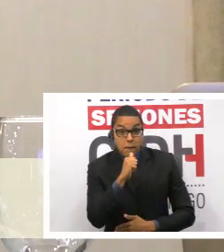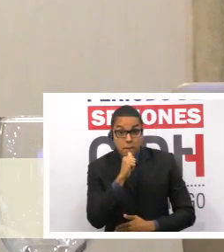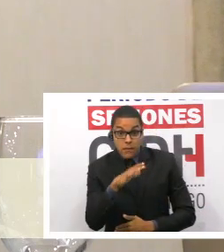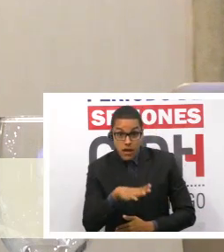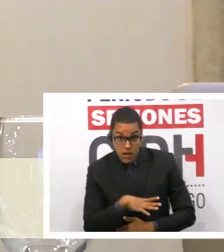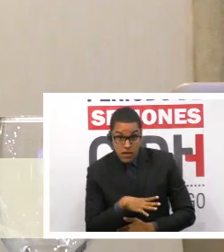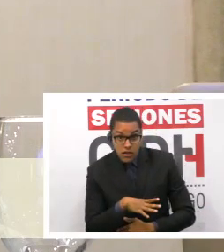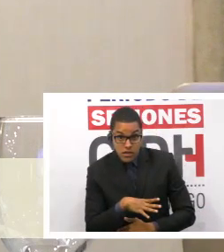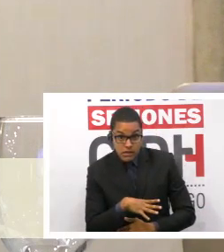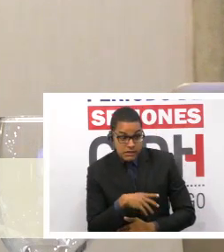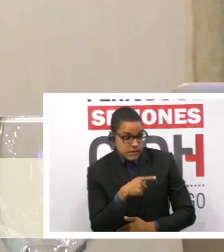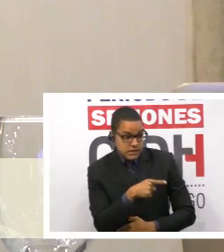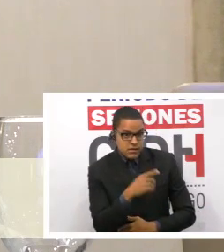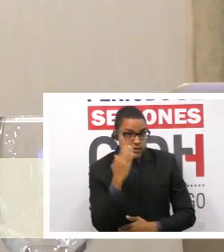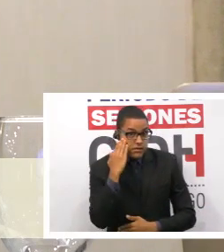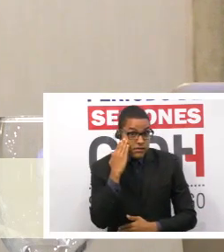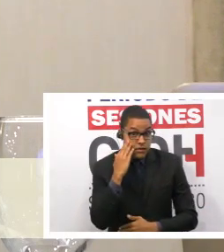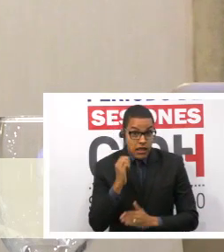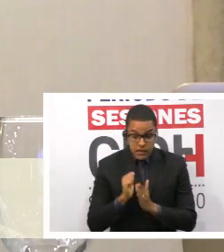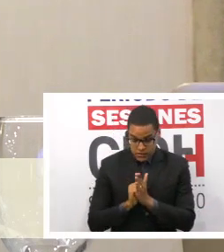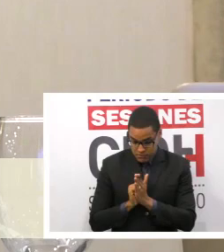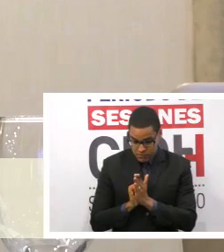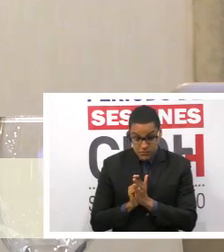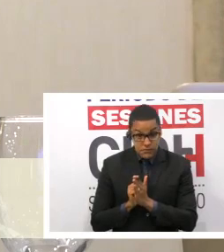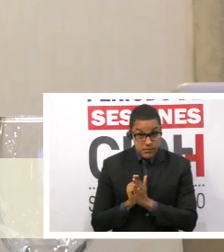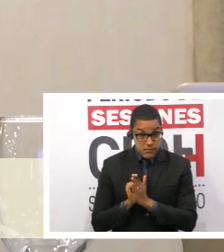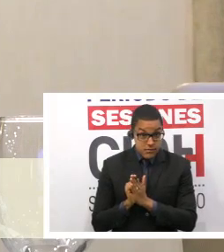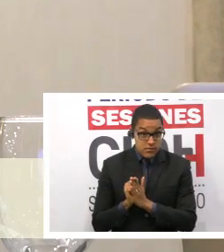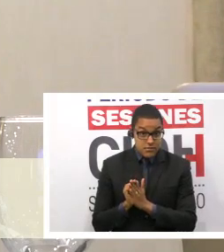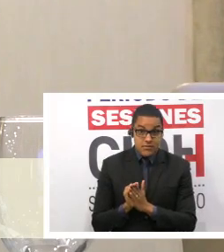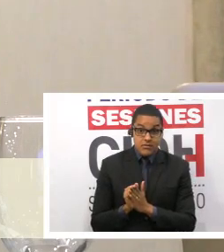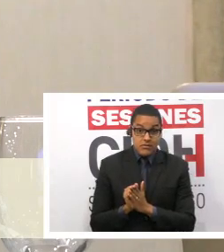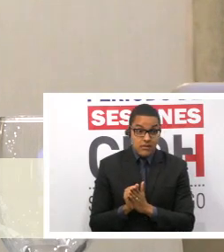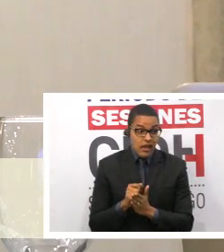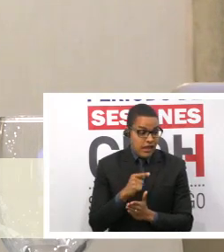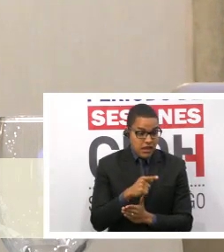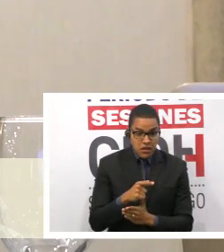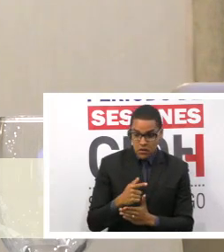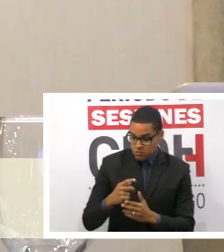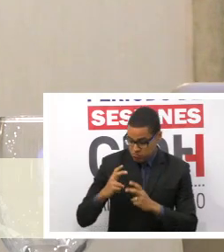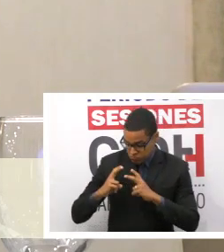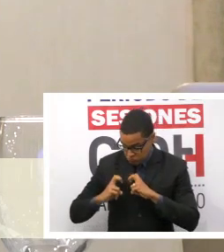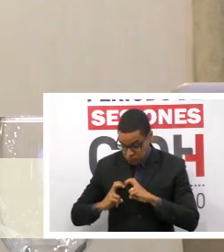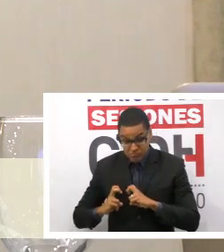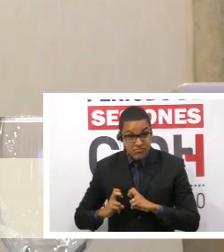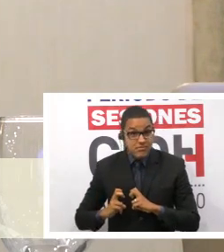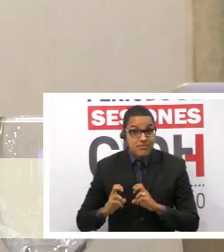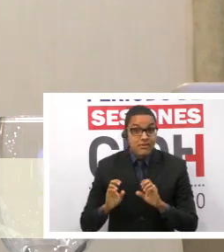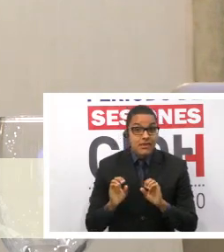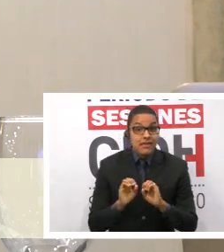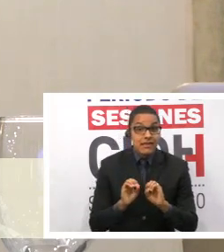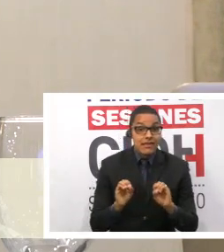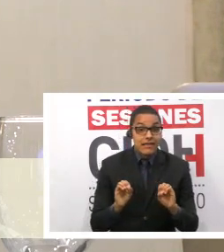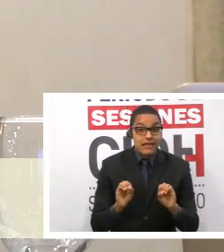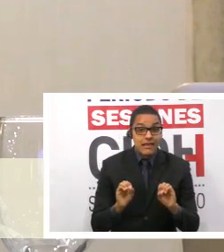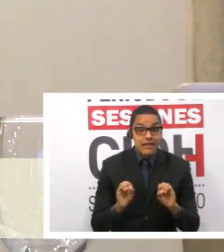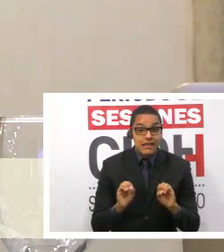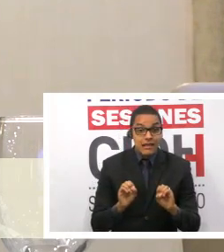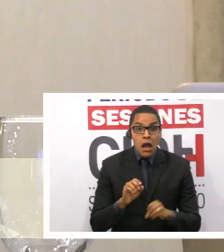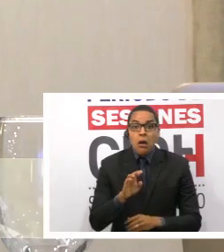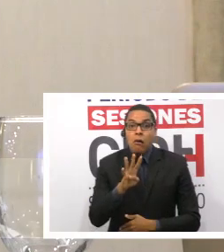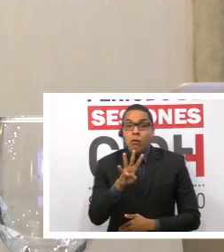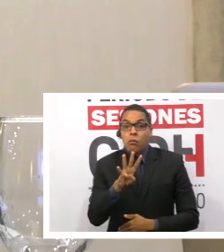una de cada 25 sólo el 4% de las mujeres rurales han hecho una mamografía que es un examen preventivo